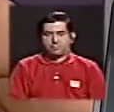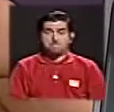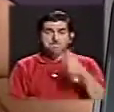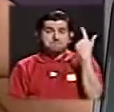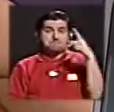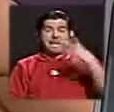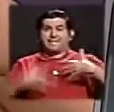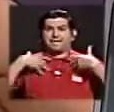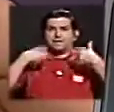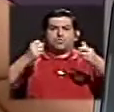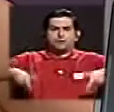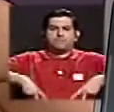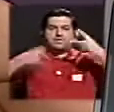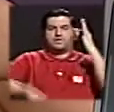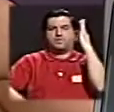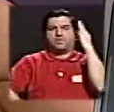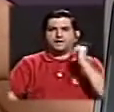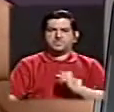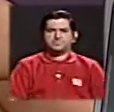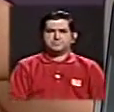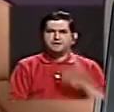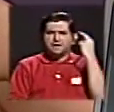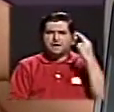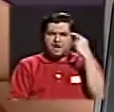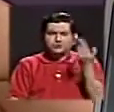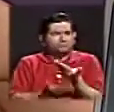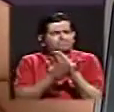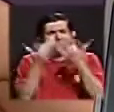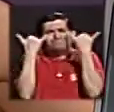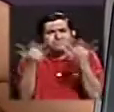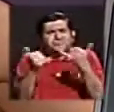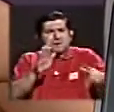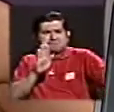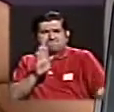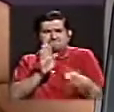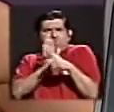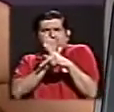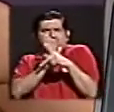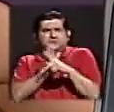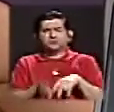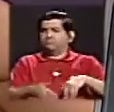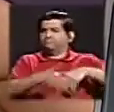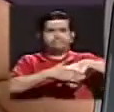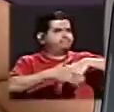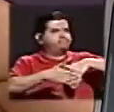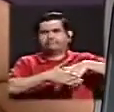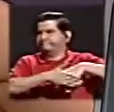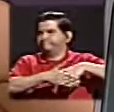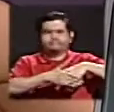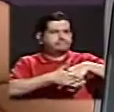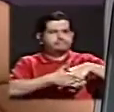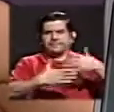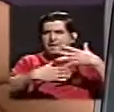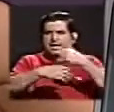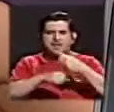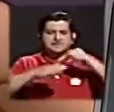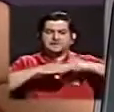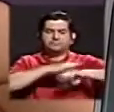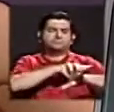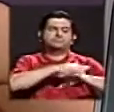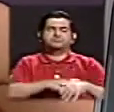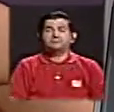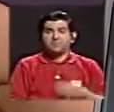en riesgo la salud y la vida de las mujeres, porque está demostrado que la prohibición no impide la realización de un